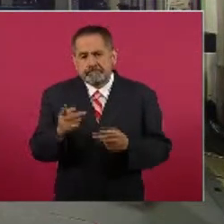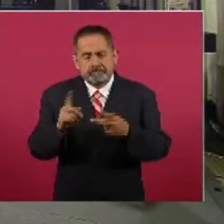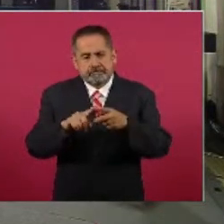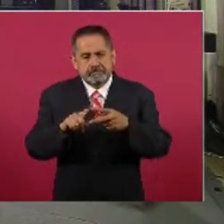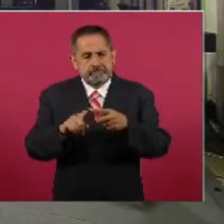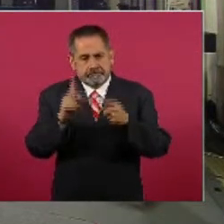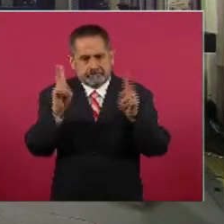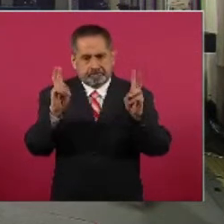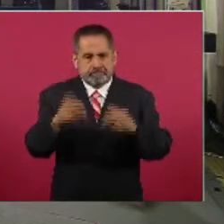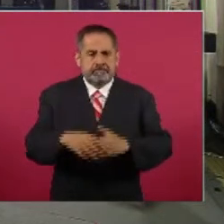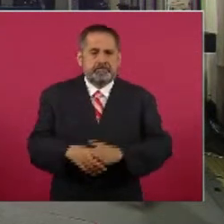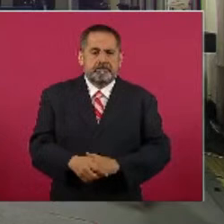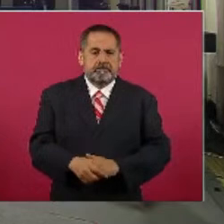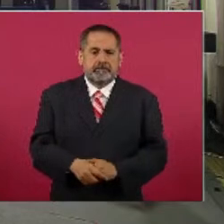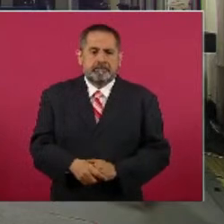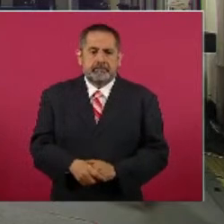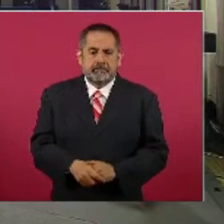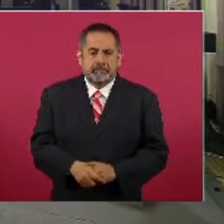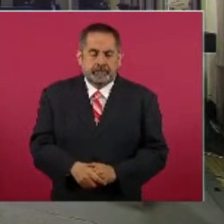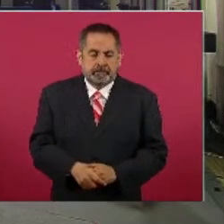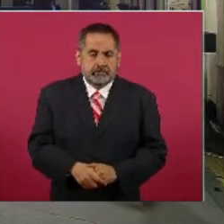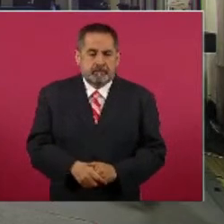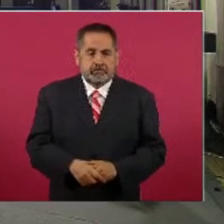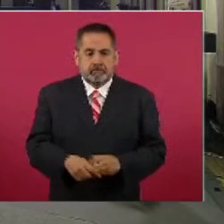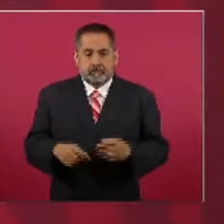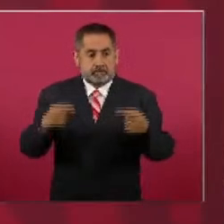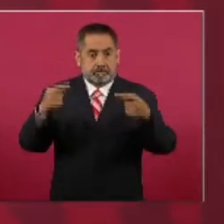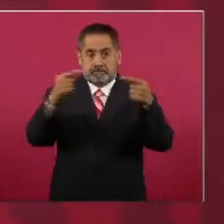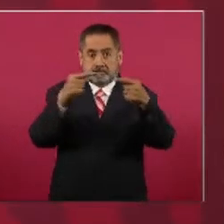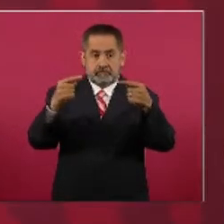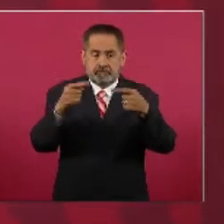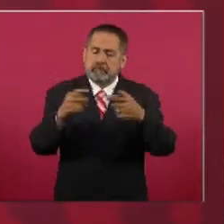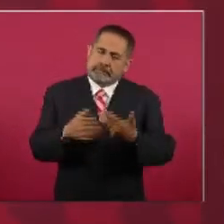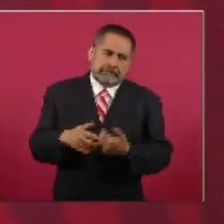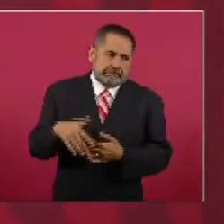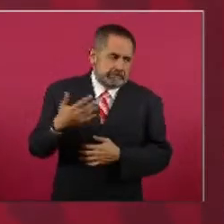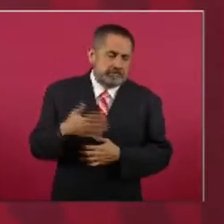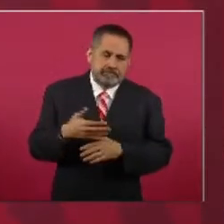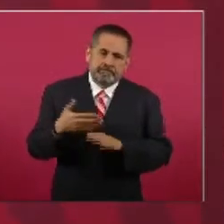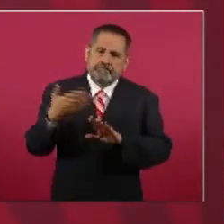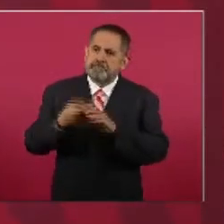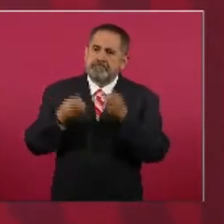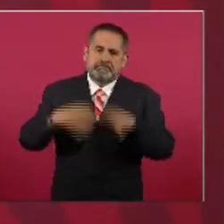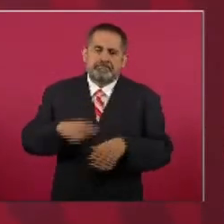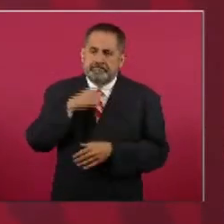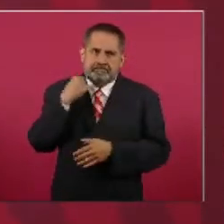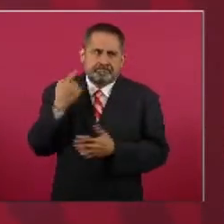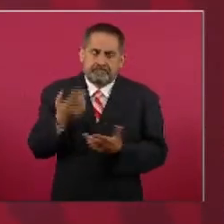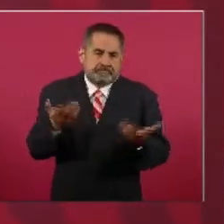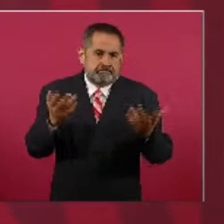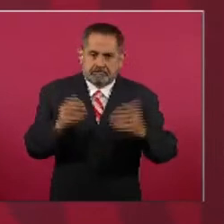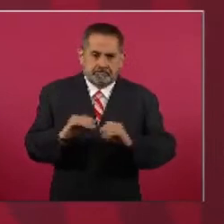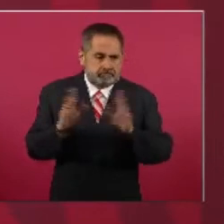primer tema creciente pues sobre el último signo social cómo